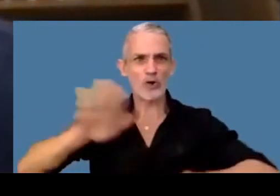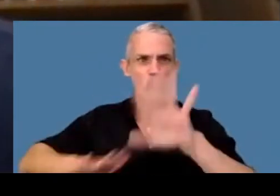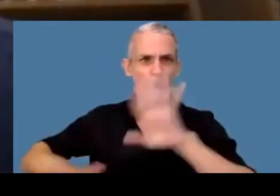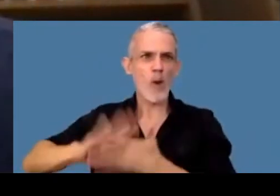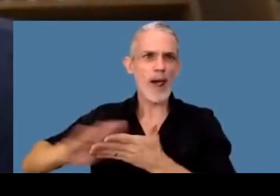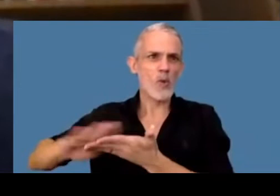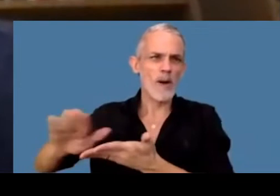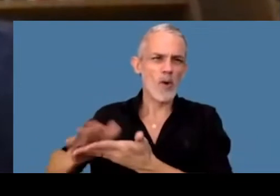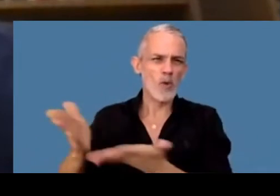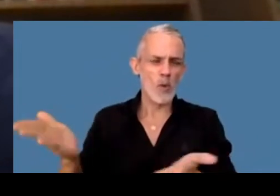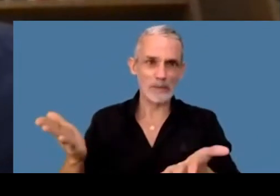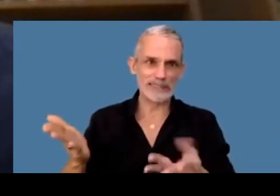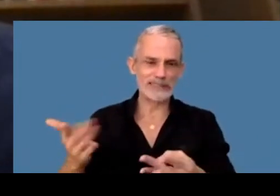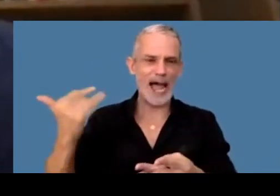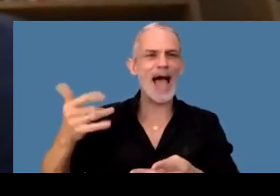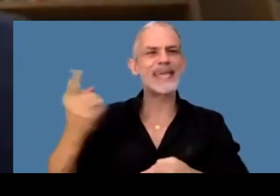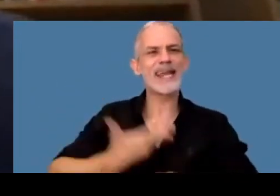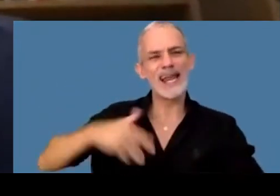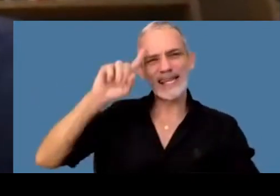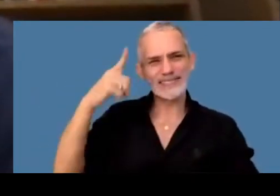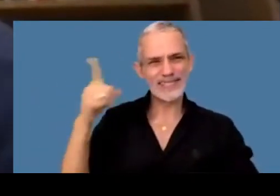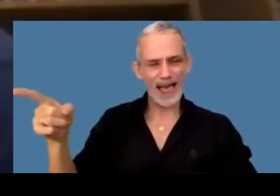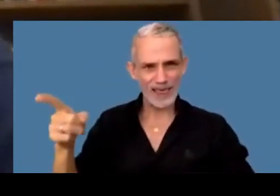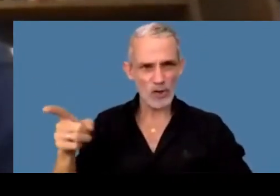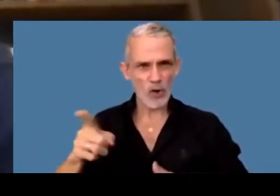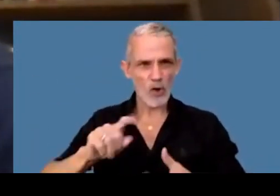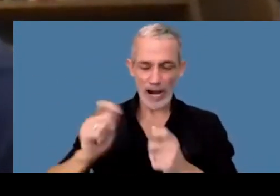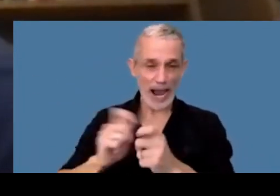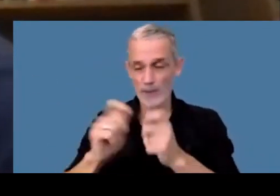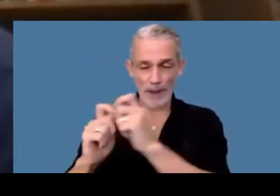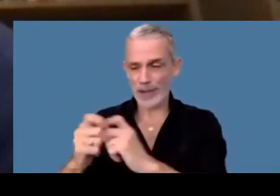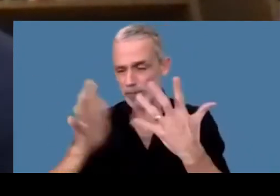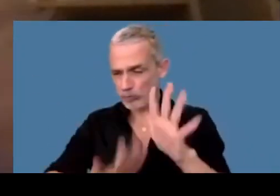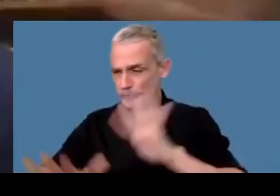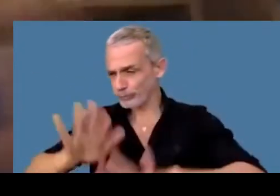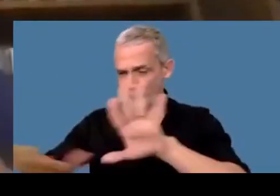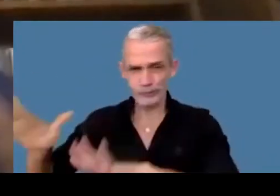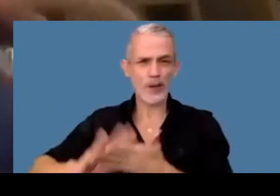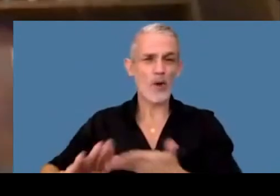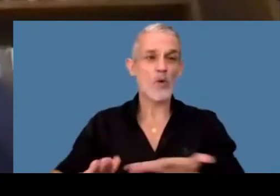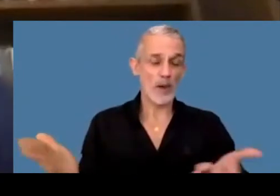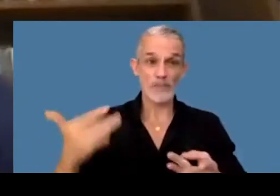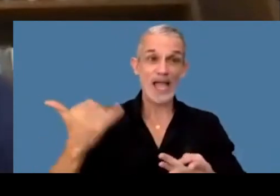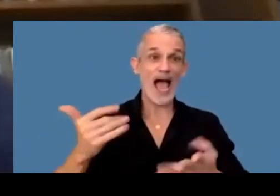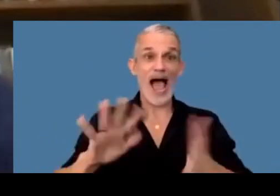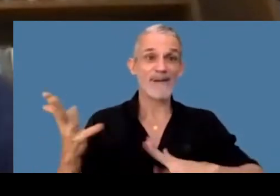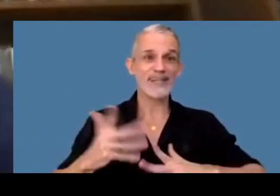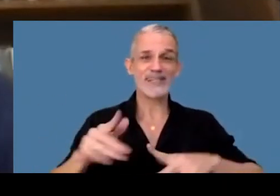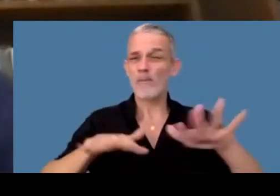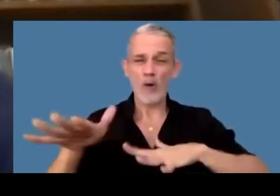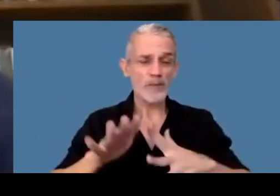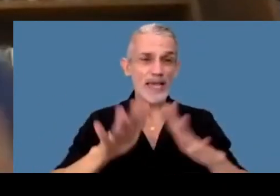que se han producido en el Estado Nacional y en otras jurisdicciones, donde a veces los movimientos de